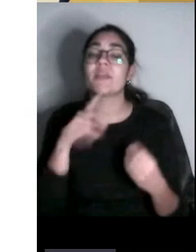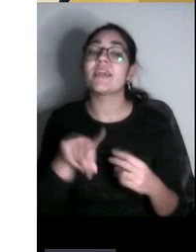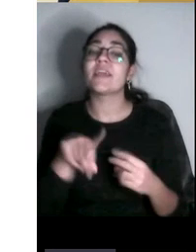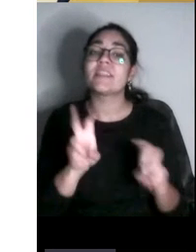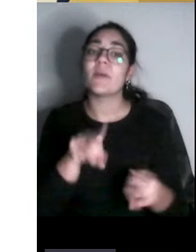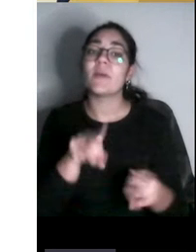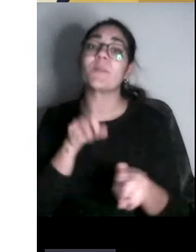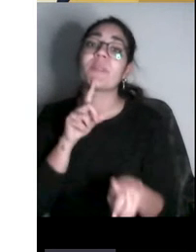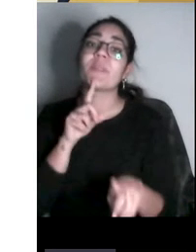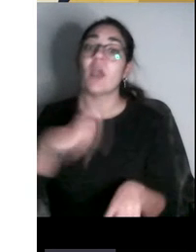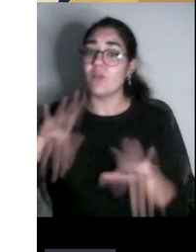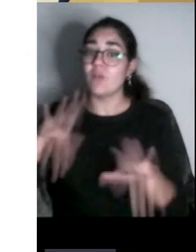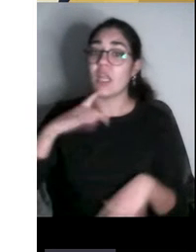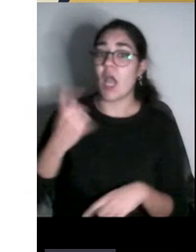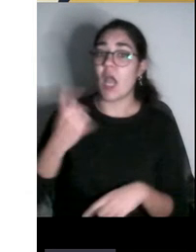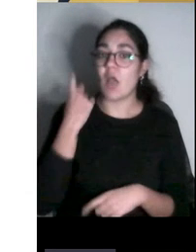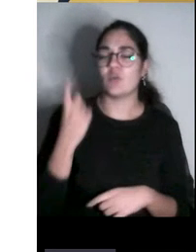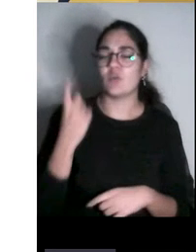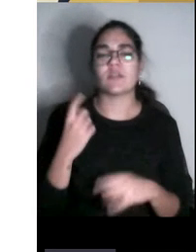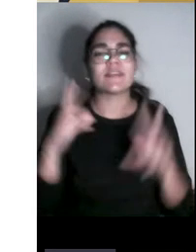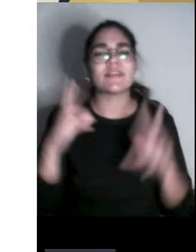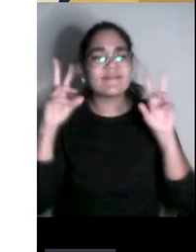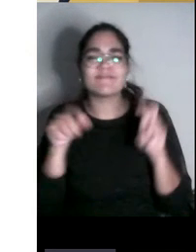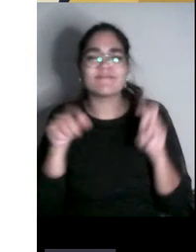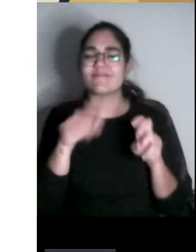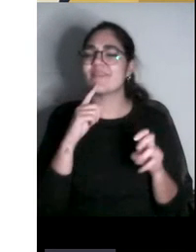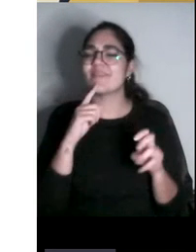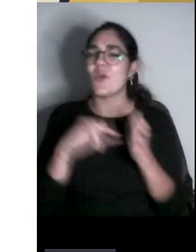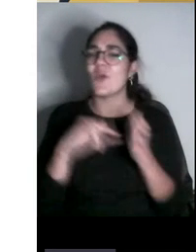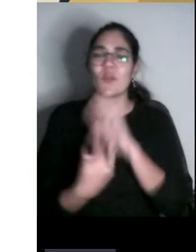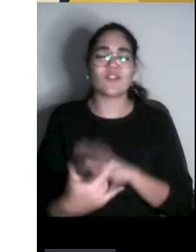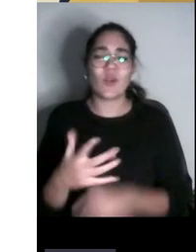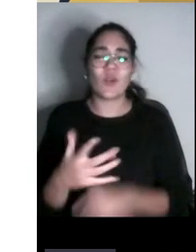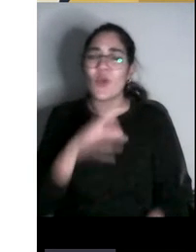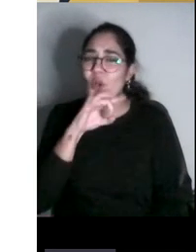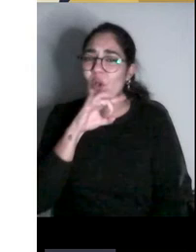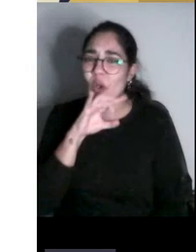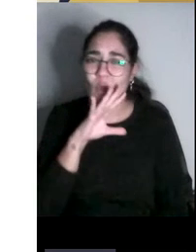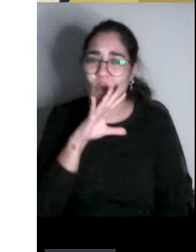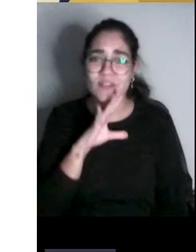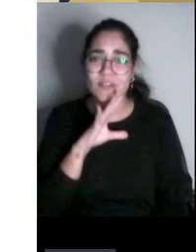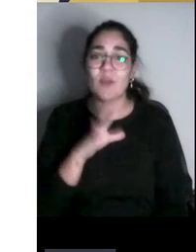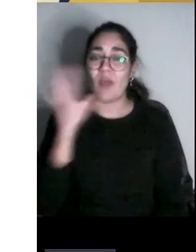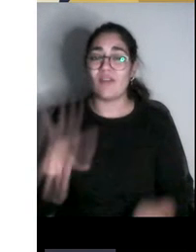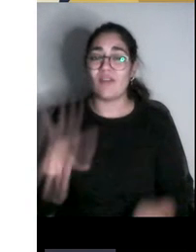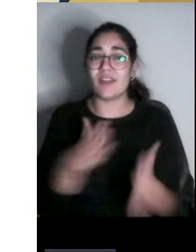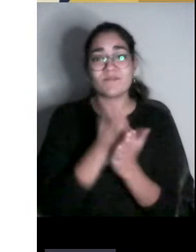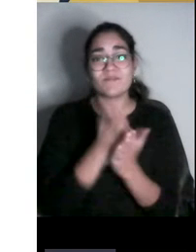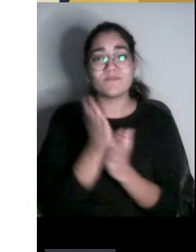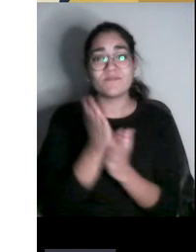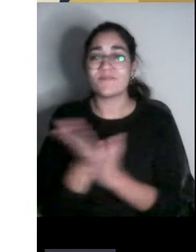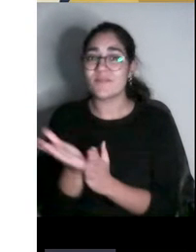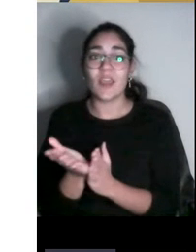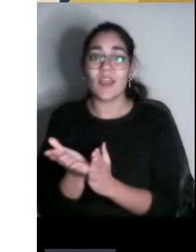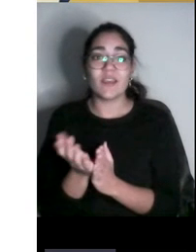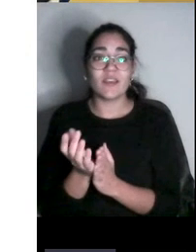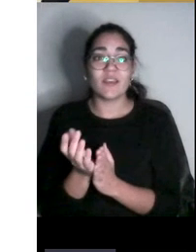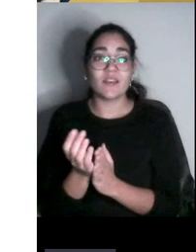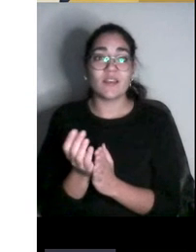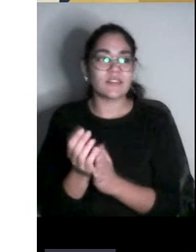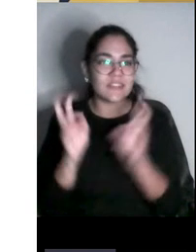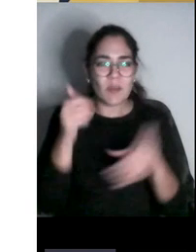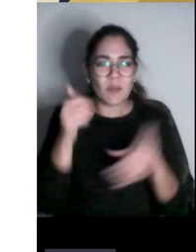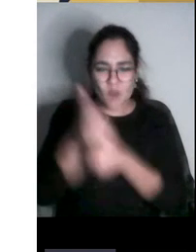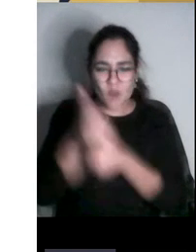terminaron muchas empresas y nos lo dijeron sobre todo por la posibilidad que les ofrecimos de de pasar por todo el proceso